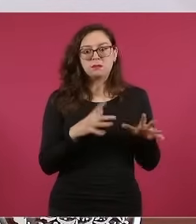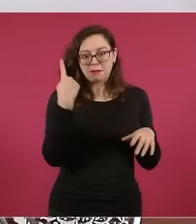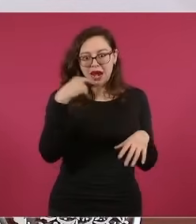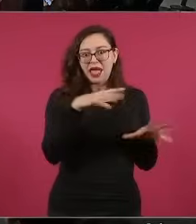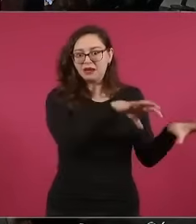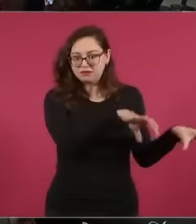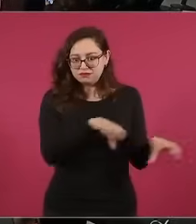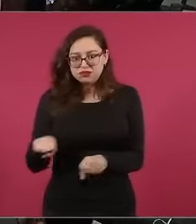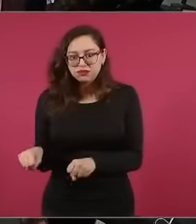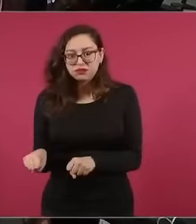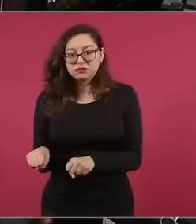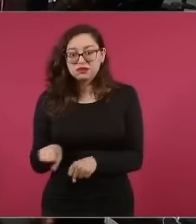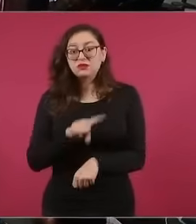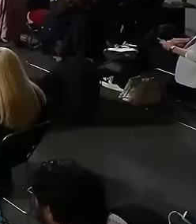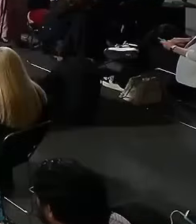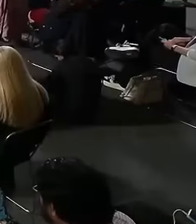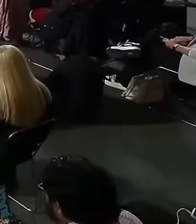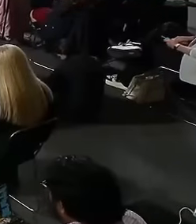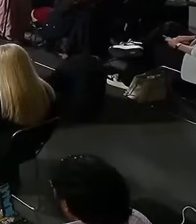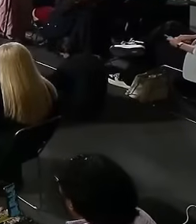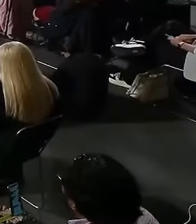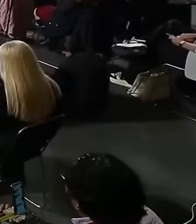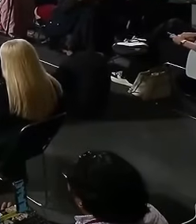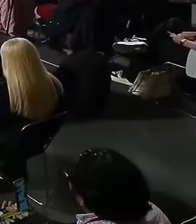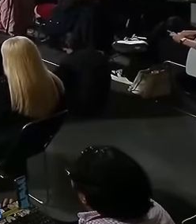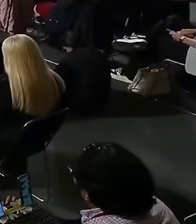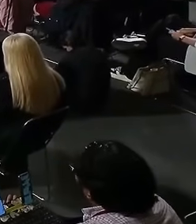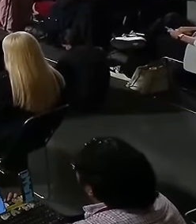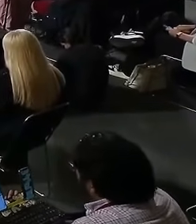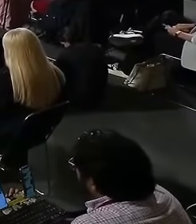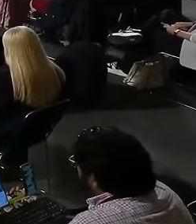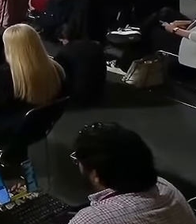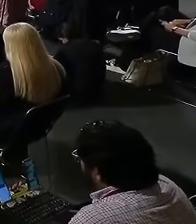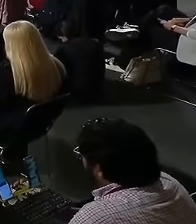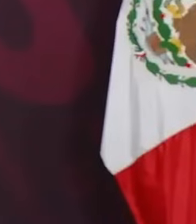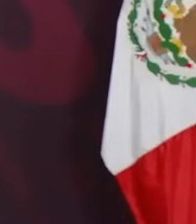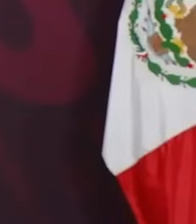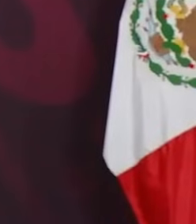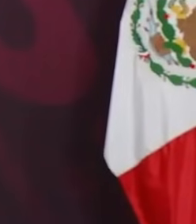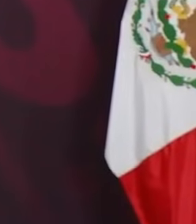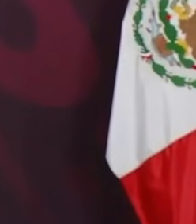Y se abandonó por completo al pueblo.